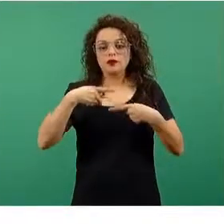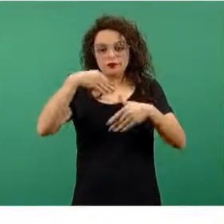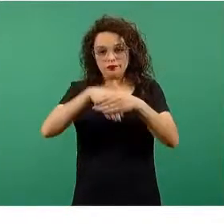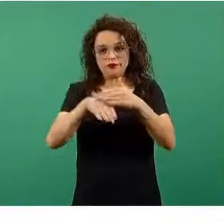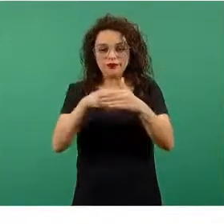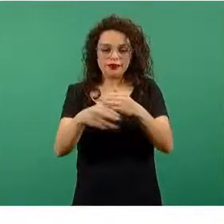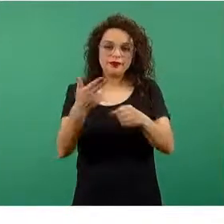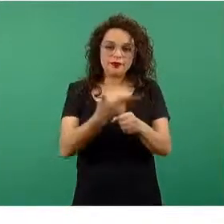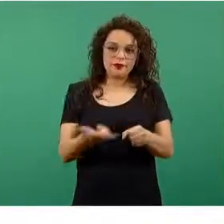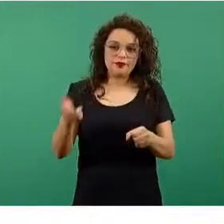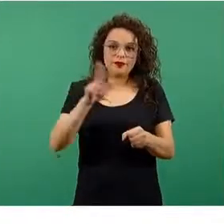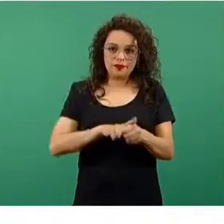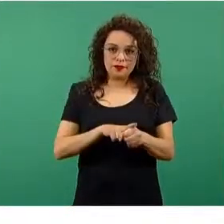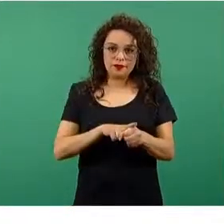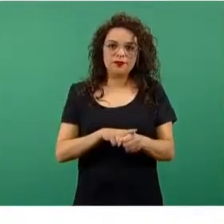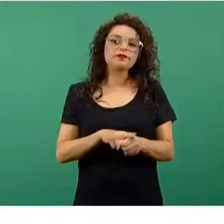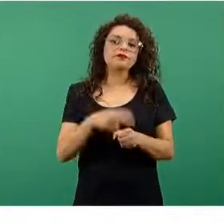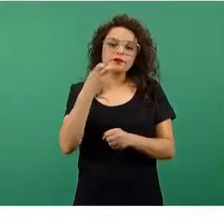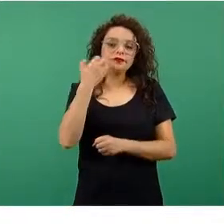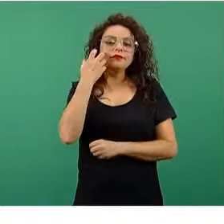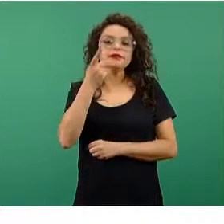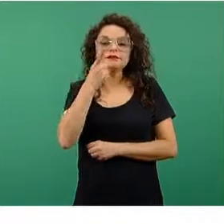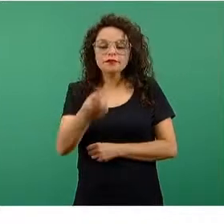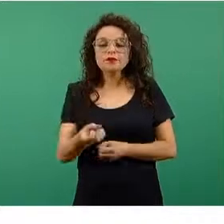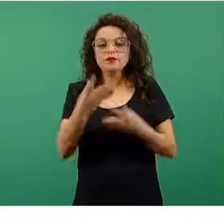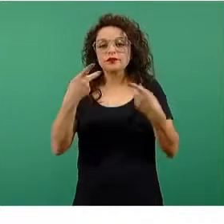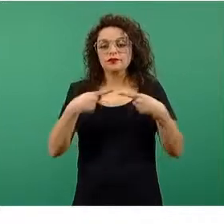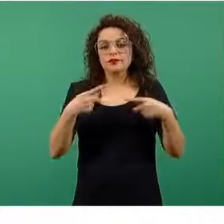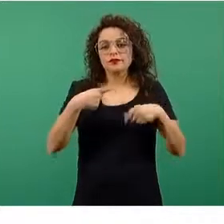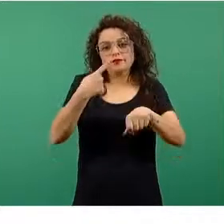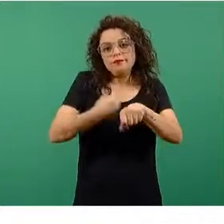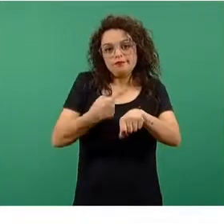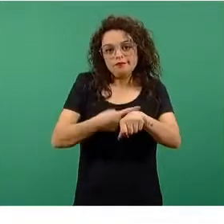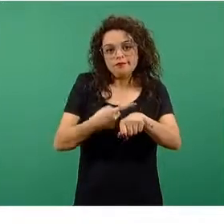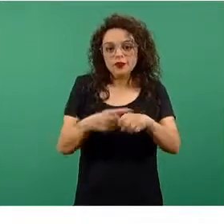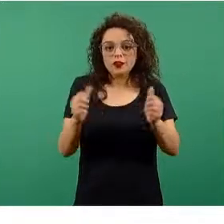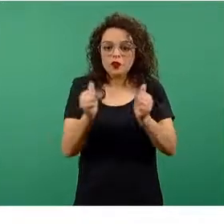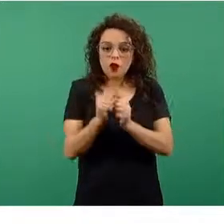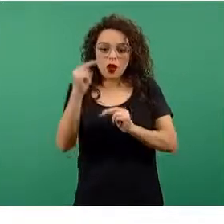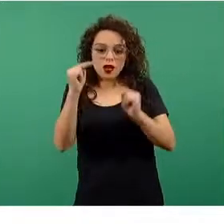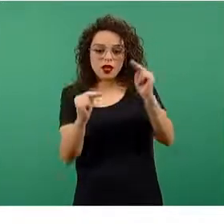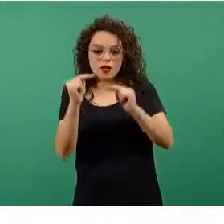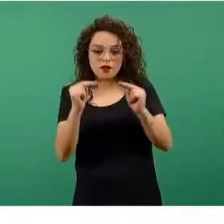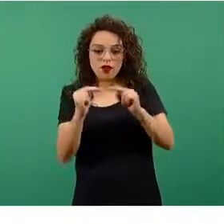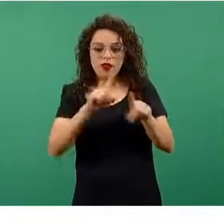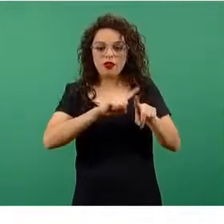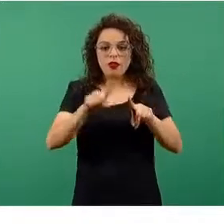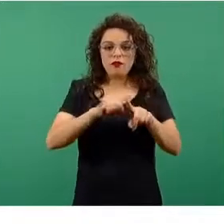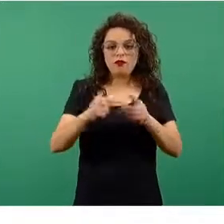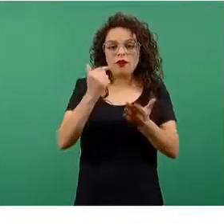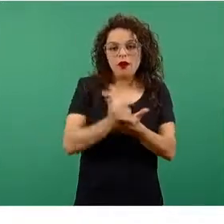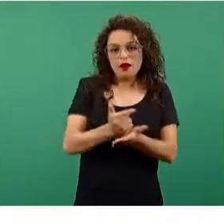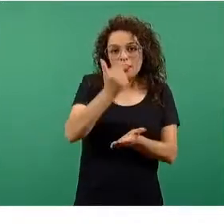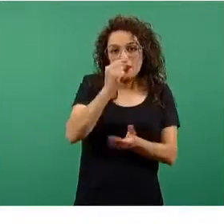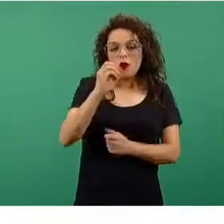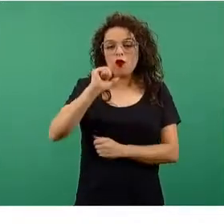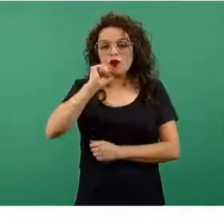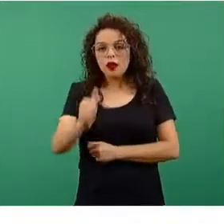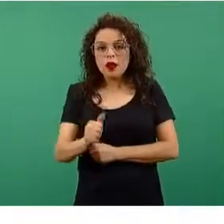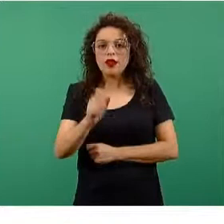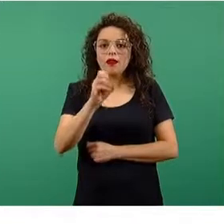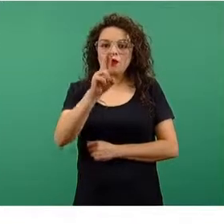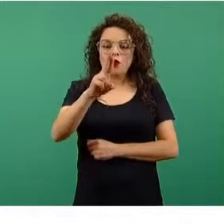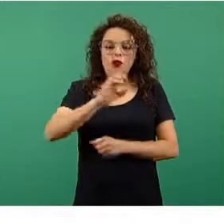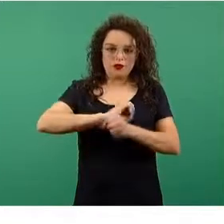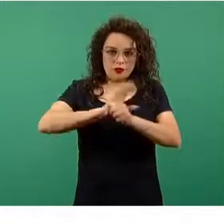de personas que están enfermando de alguna manera con algún nivel de gravedad de COVID-19. El primero